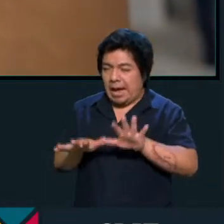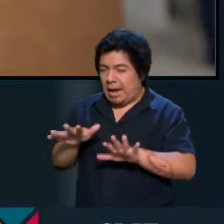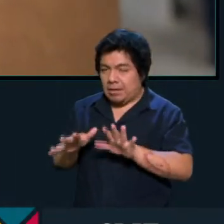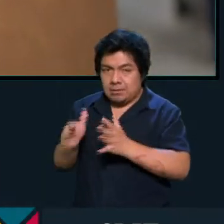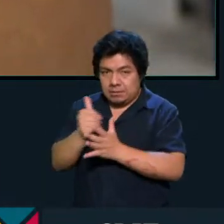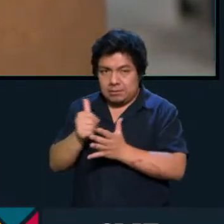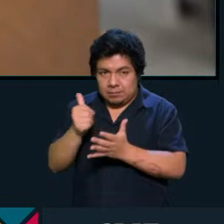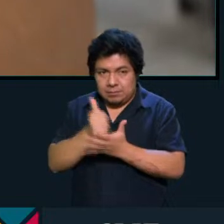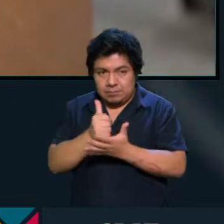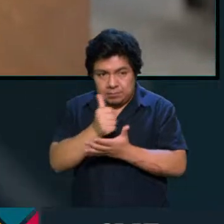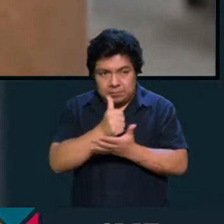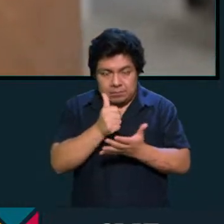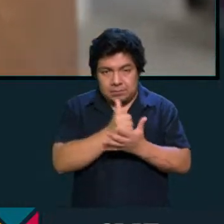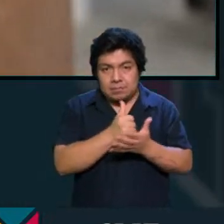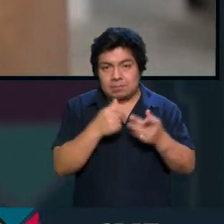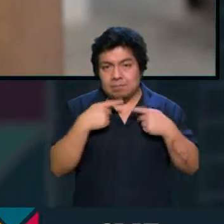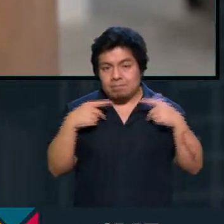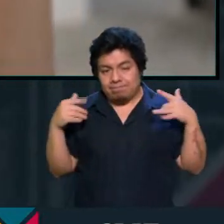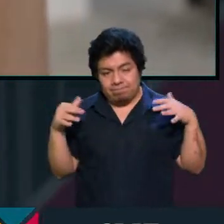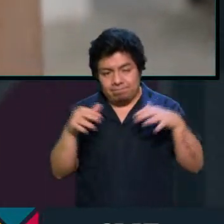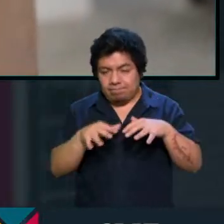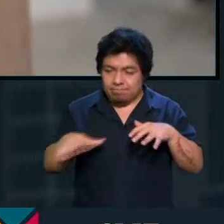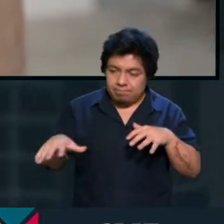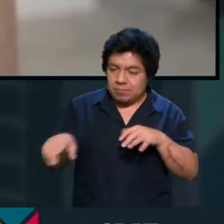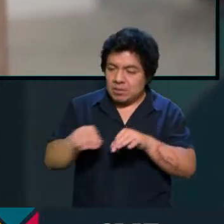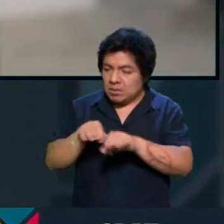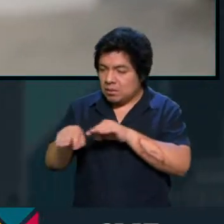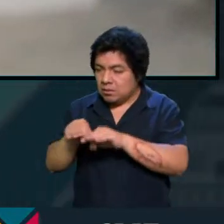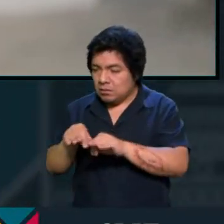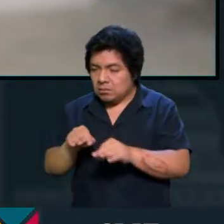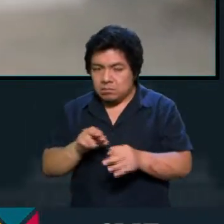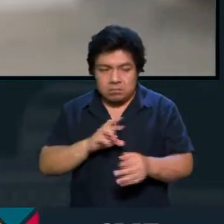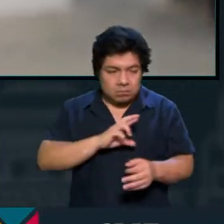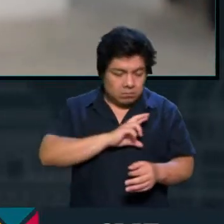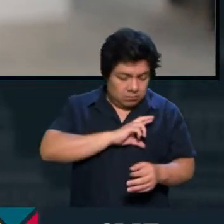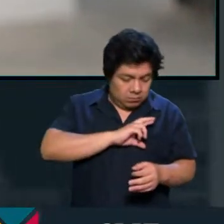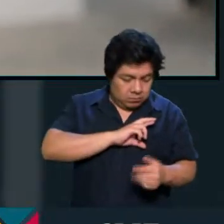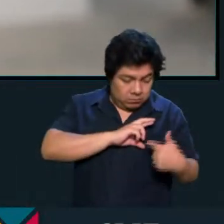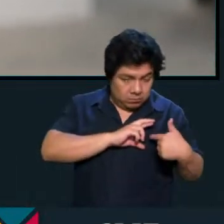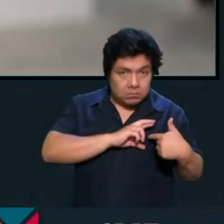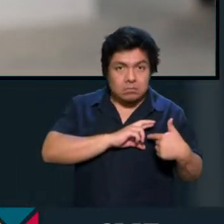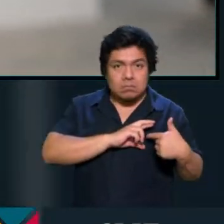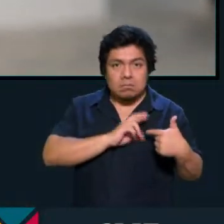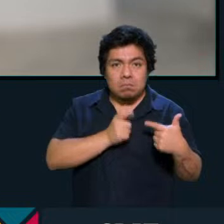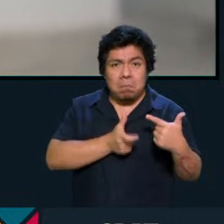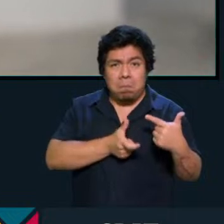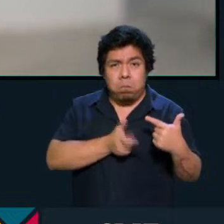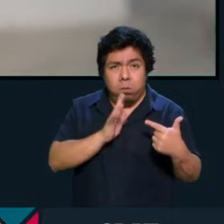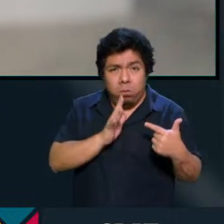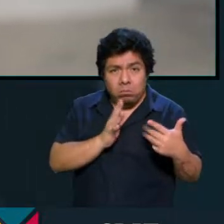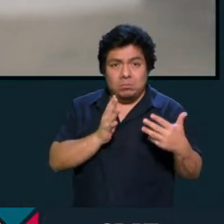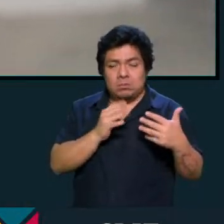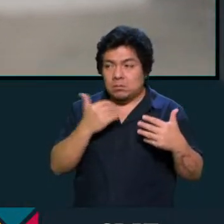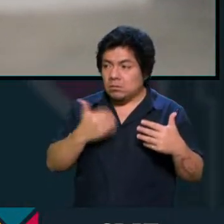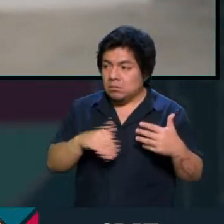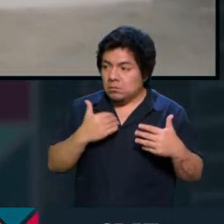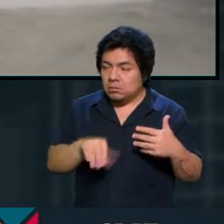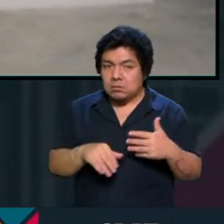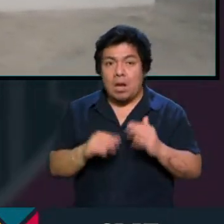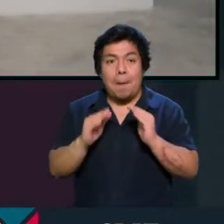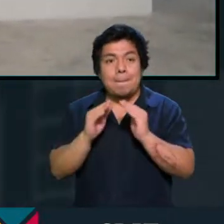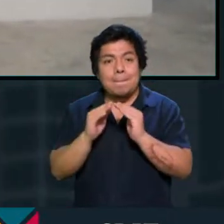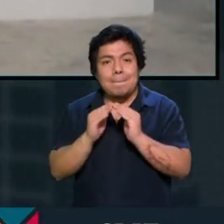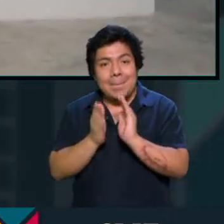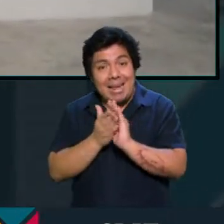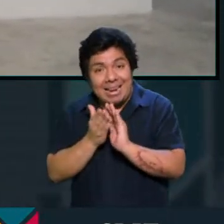que es donde está la mayoría de las fuentes de trabajo, las rentas se han encarecido. Entonces se va a construir vivienda y el